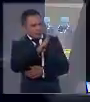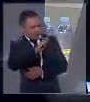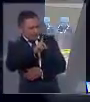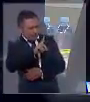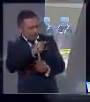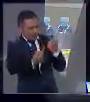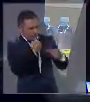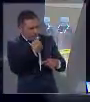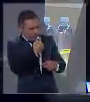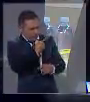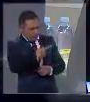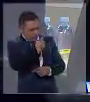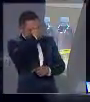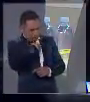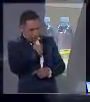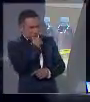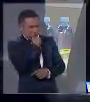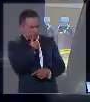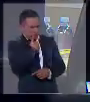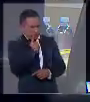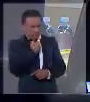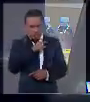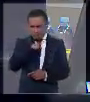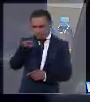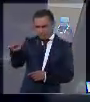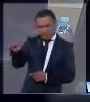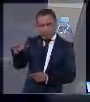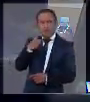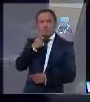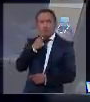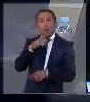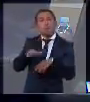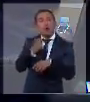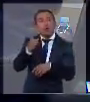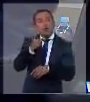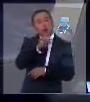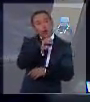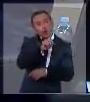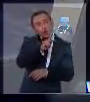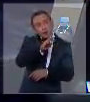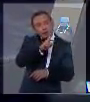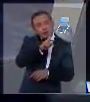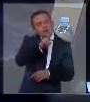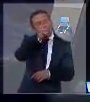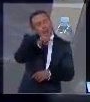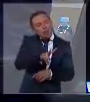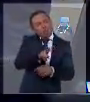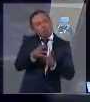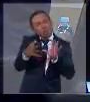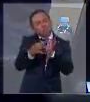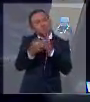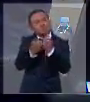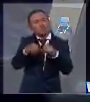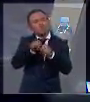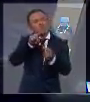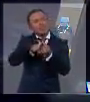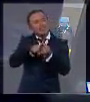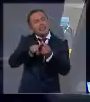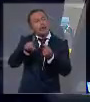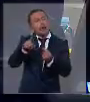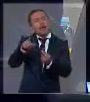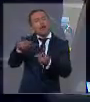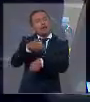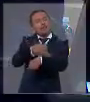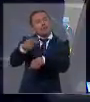para Andrés Manuel, porque el socio de Odebrecht en México es la familia de Jiménez Espriu, a quien